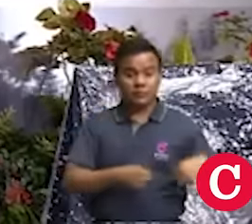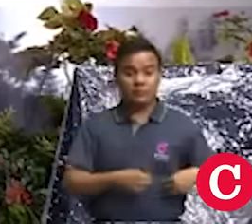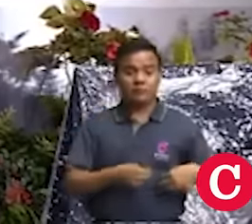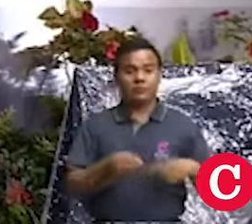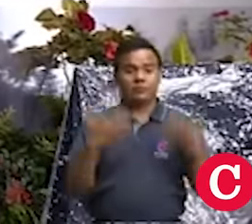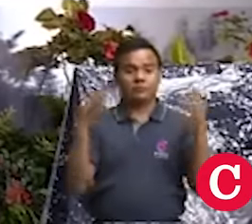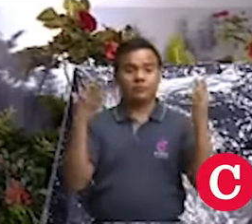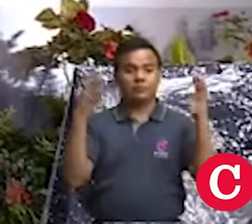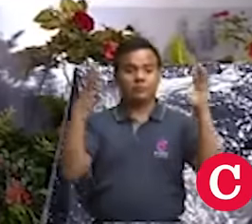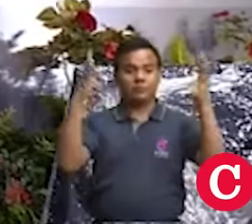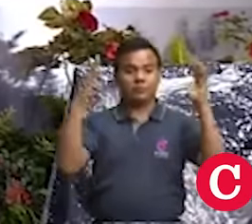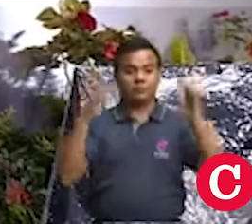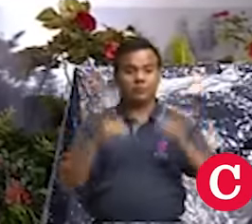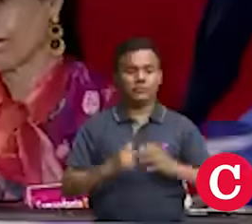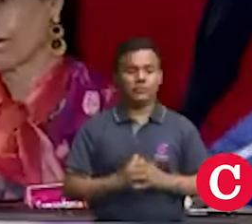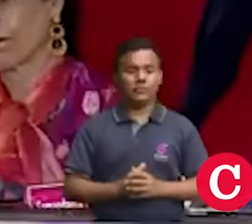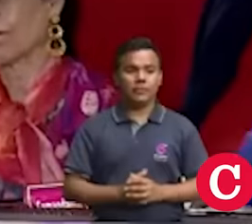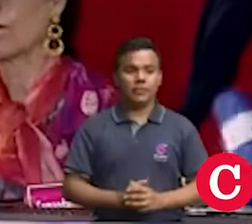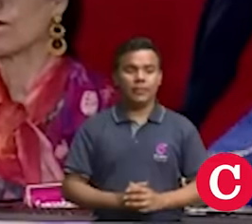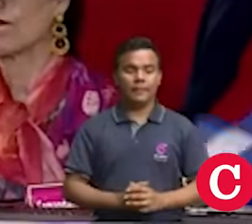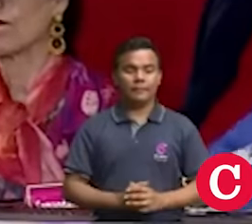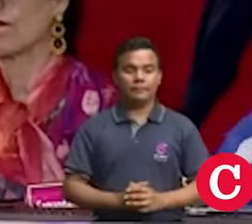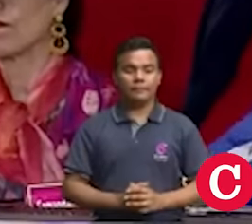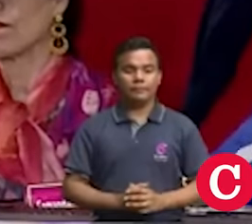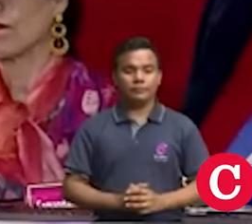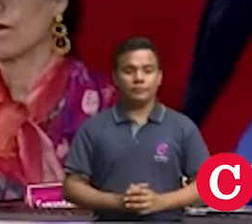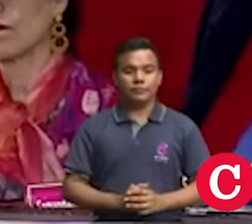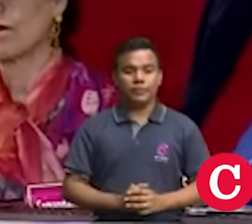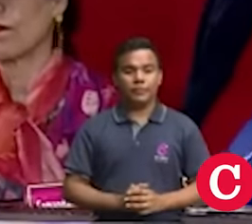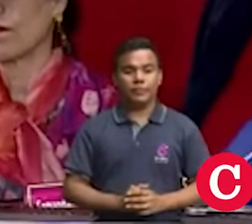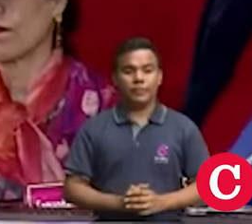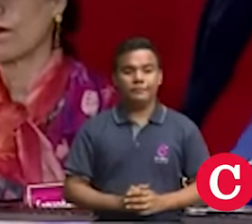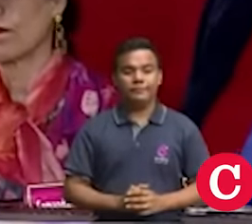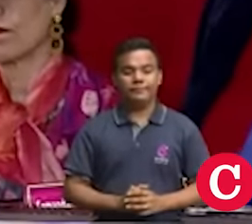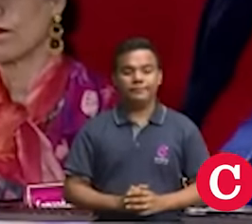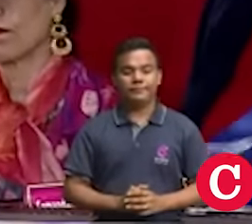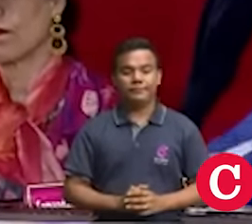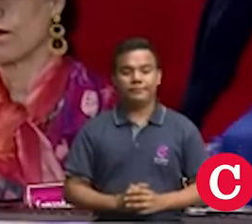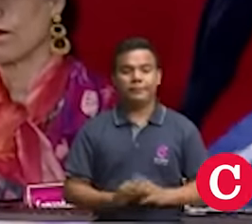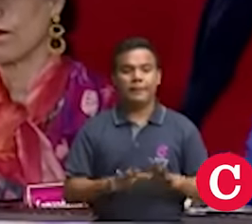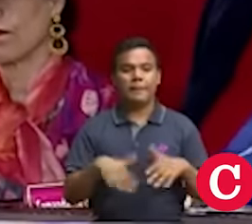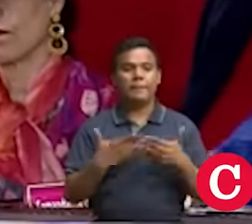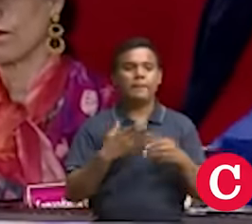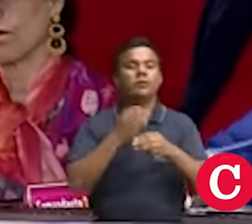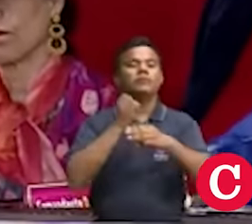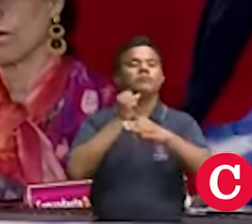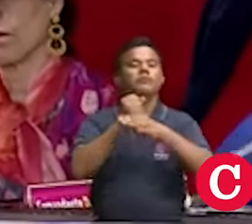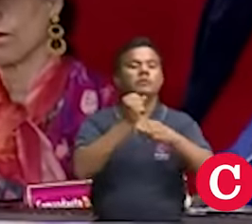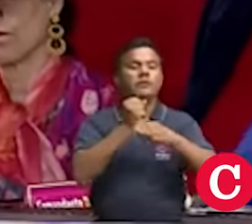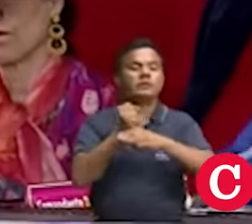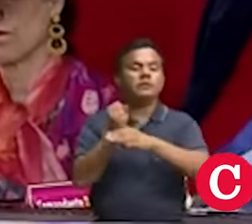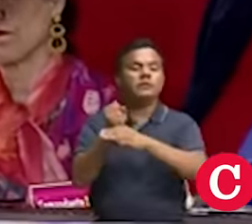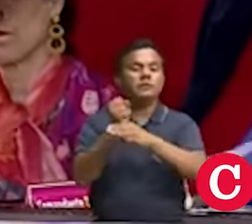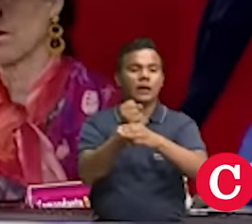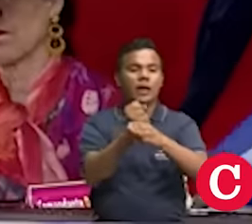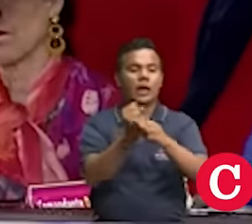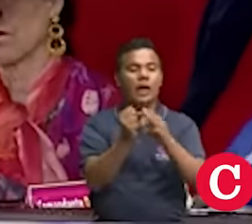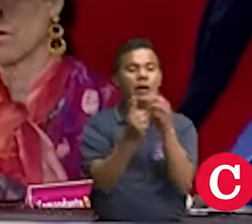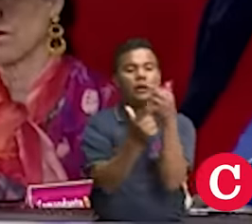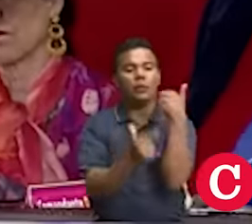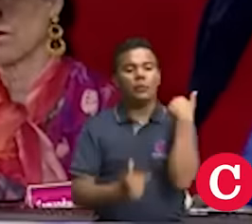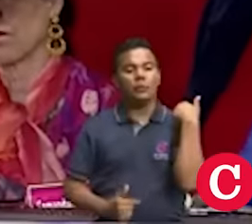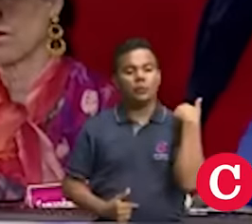Ortega además señaló a Estados Unidos y los países de la Unión Europea de ser los mayores enemigos de los migrantes, en respuesta